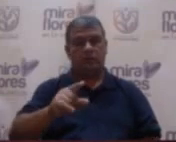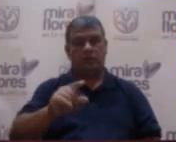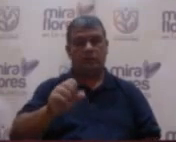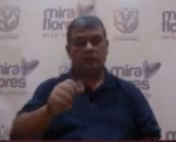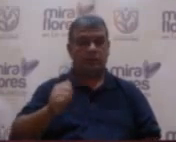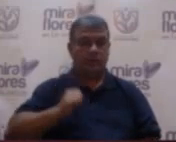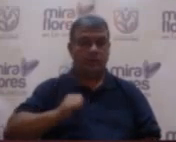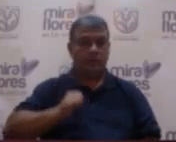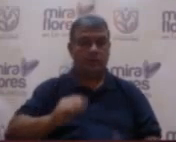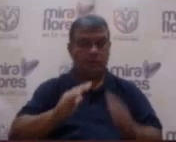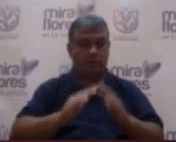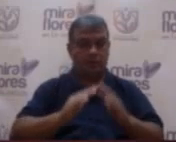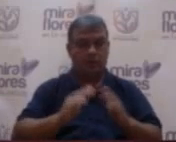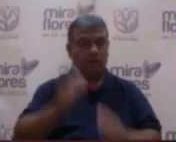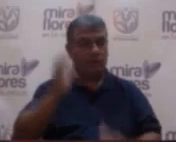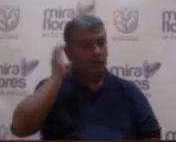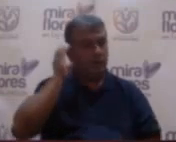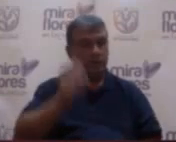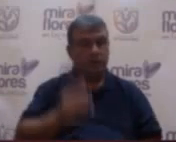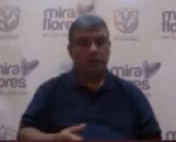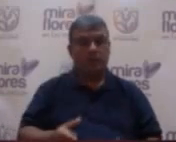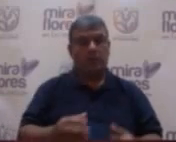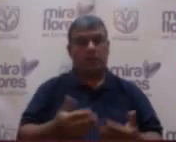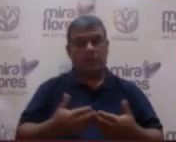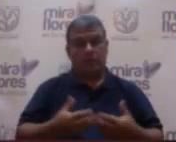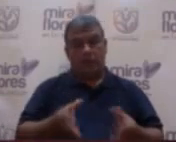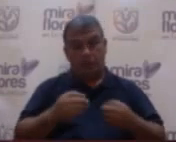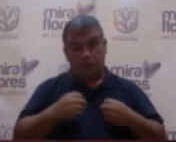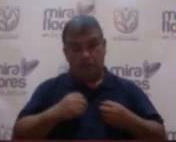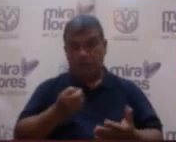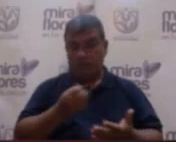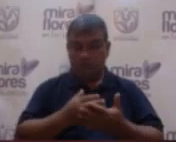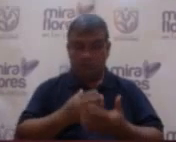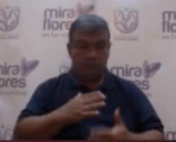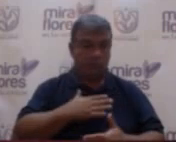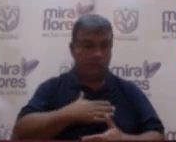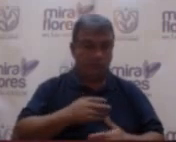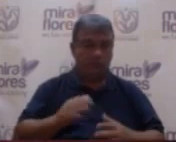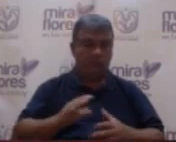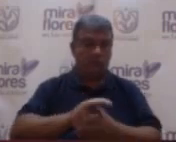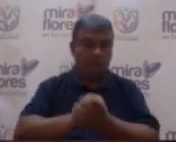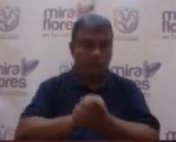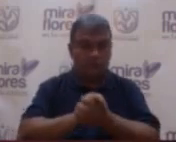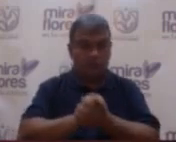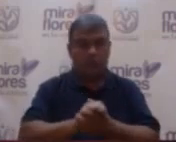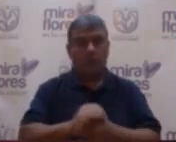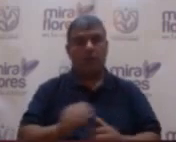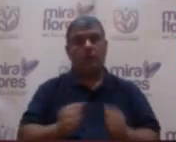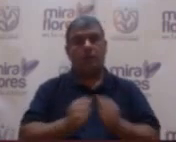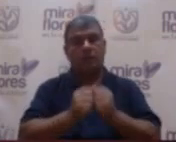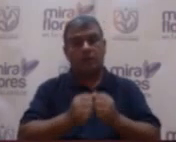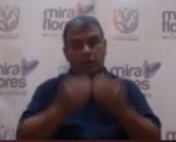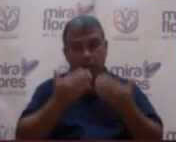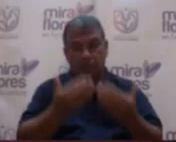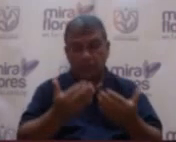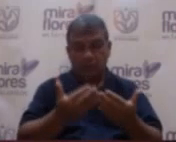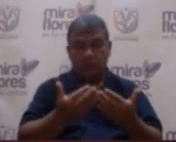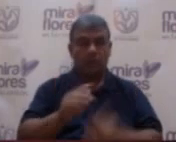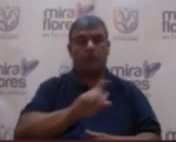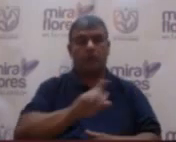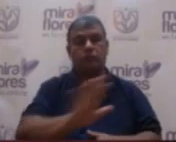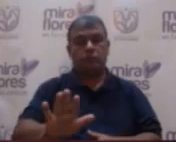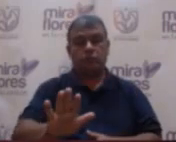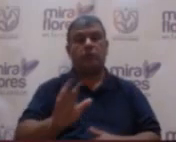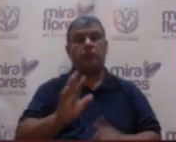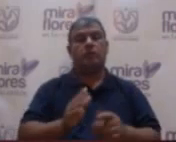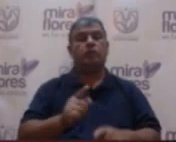alcalde de la Municipalidad de Miraflores. Reciba nuestro más afectuoso saludo, acompañado de un gran sentido de gratitud hacia usted y